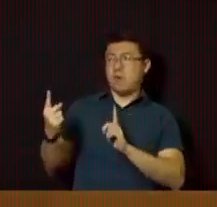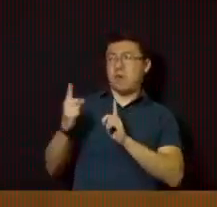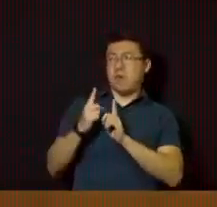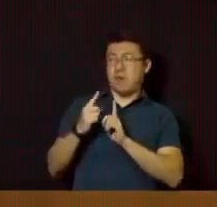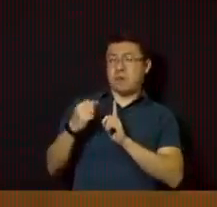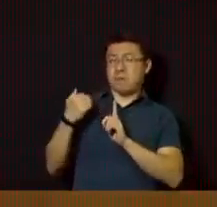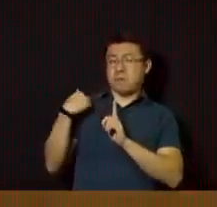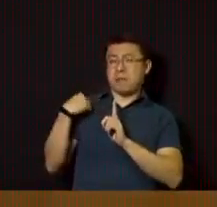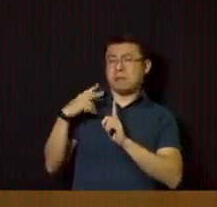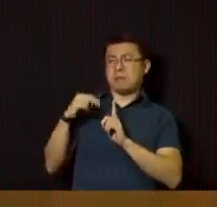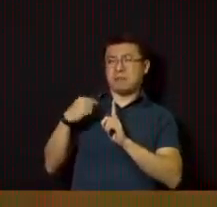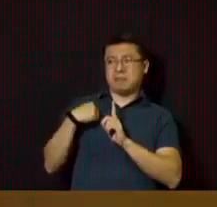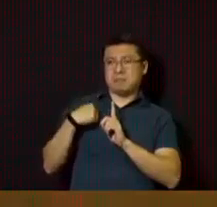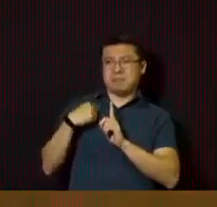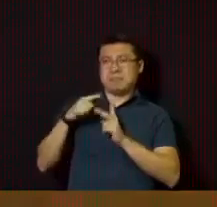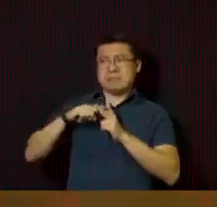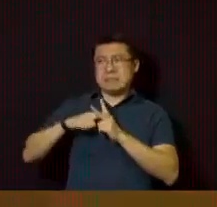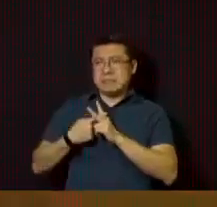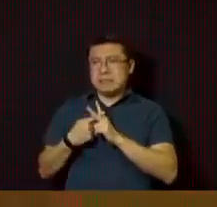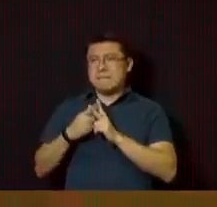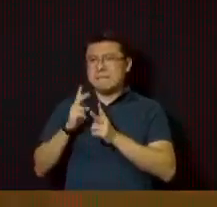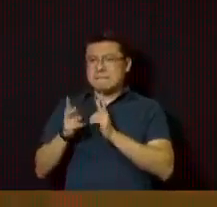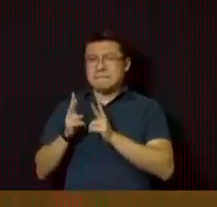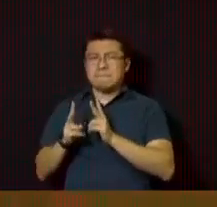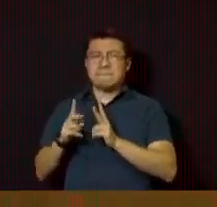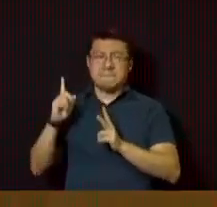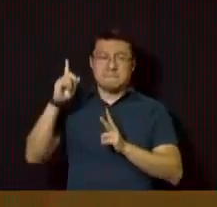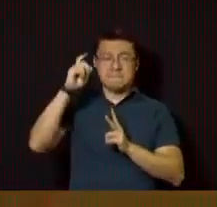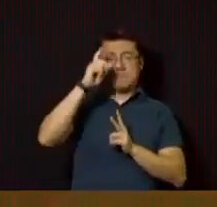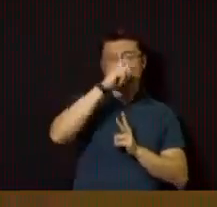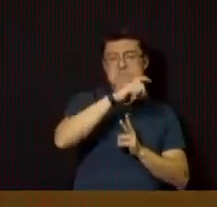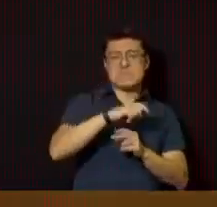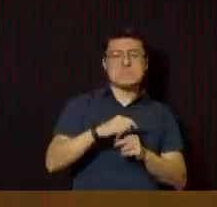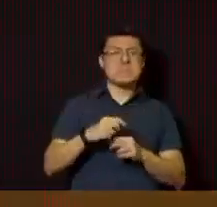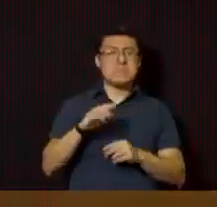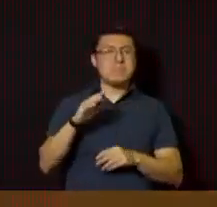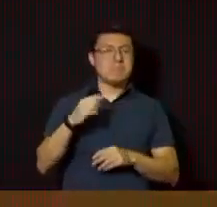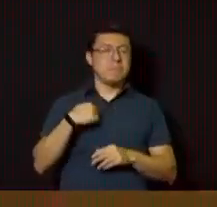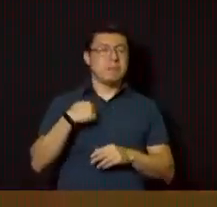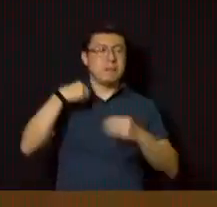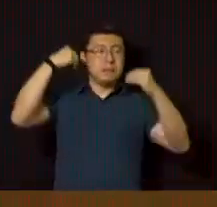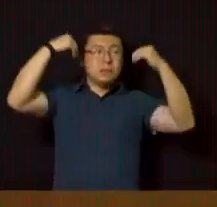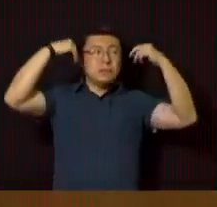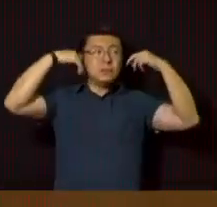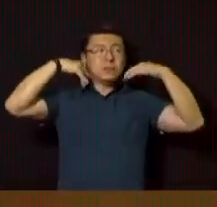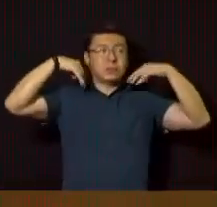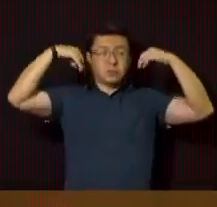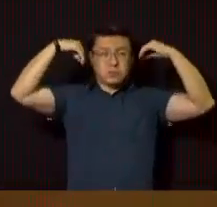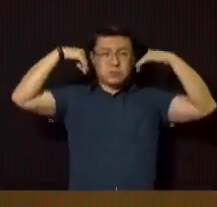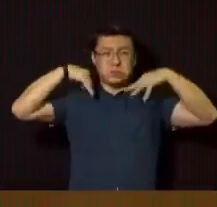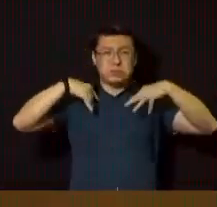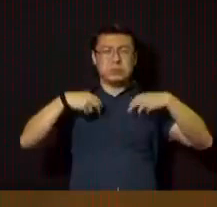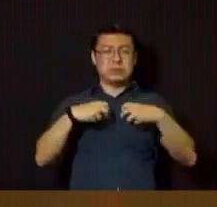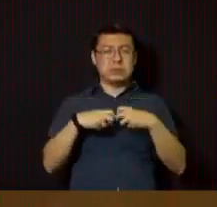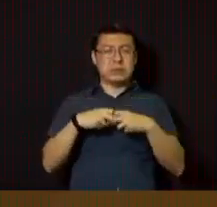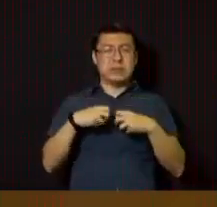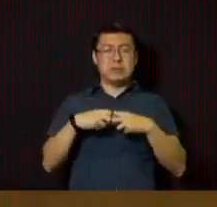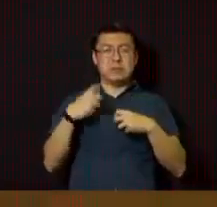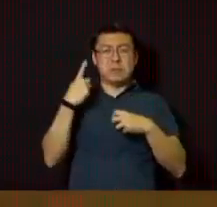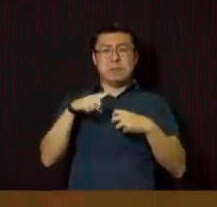expresarme. Pero aquel entonces, pues yo hasta sudaba, temblaba, ¿no? Para poderle hablar a